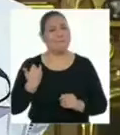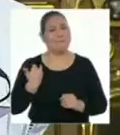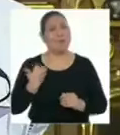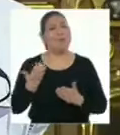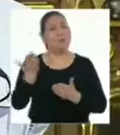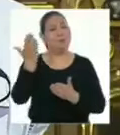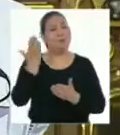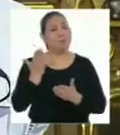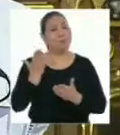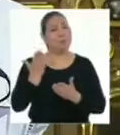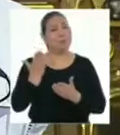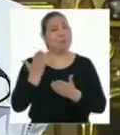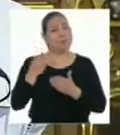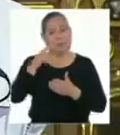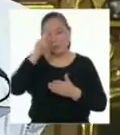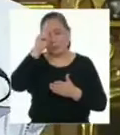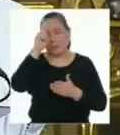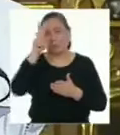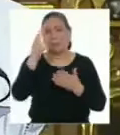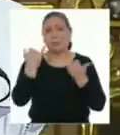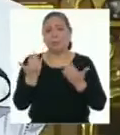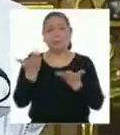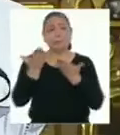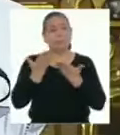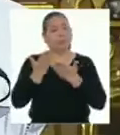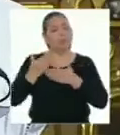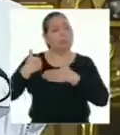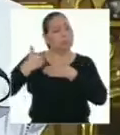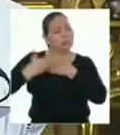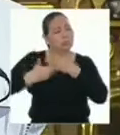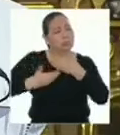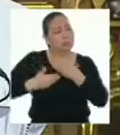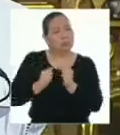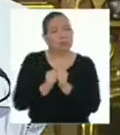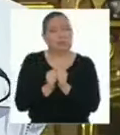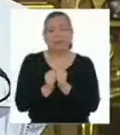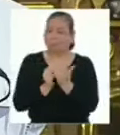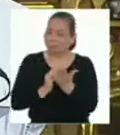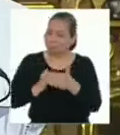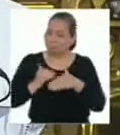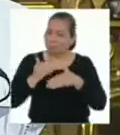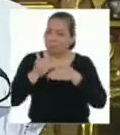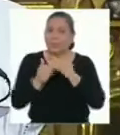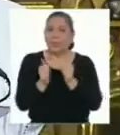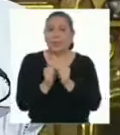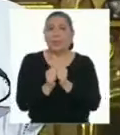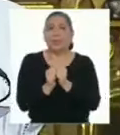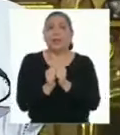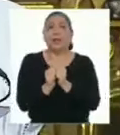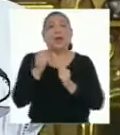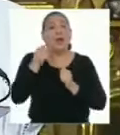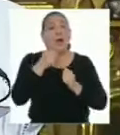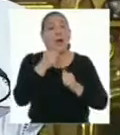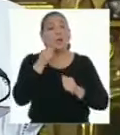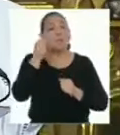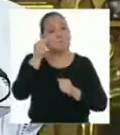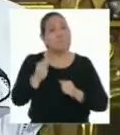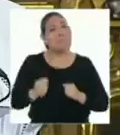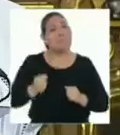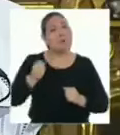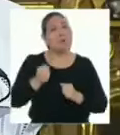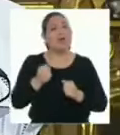van a recibir en herencia nuestra patria para que puedan llevarla adelante, especialmente con la pastoral